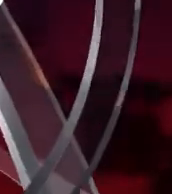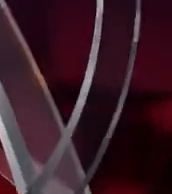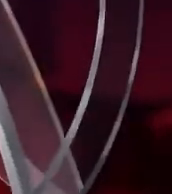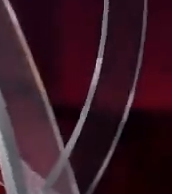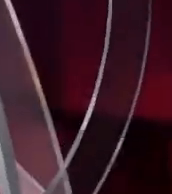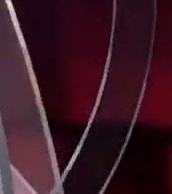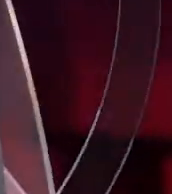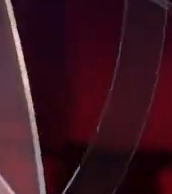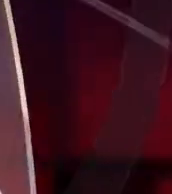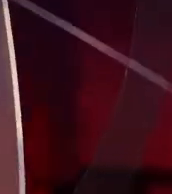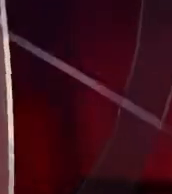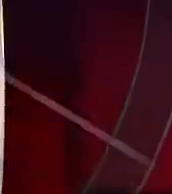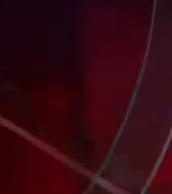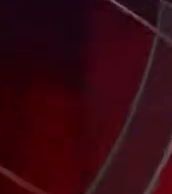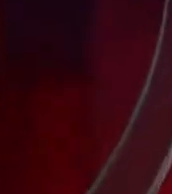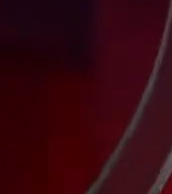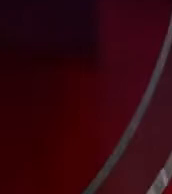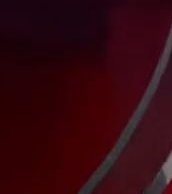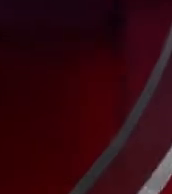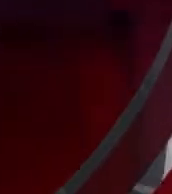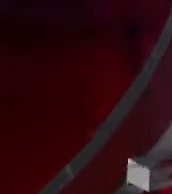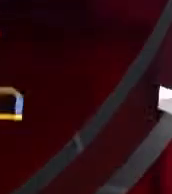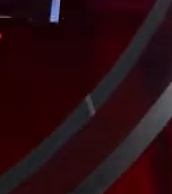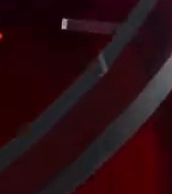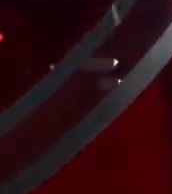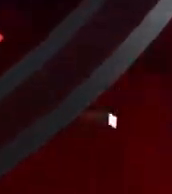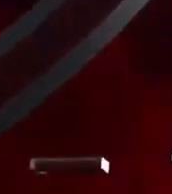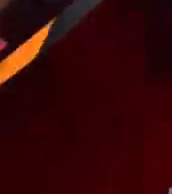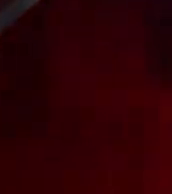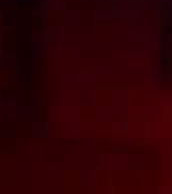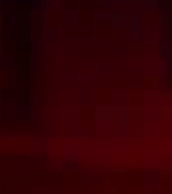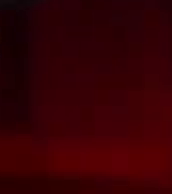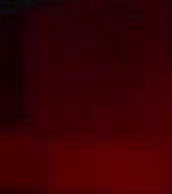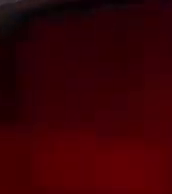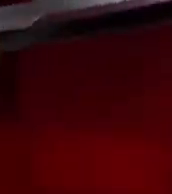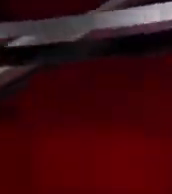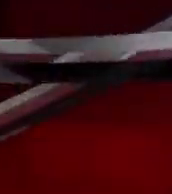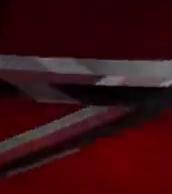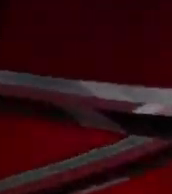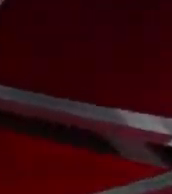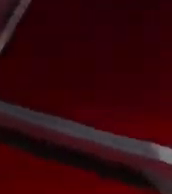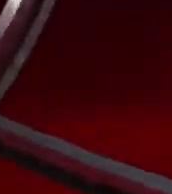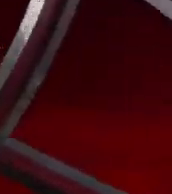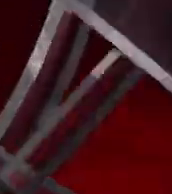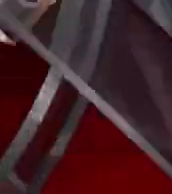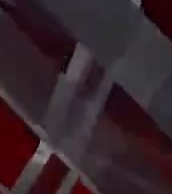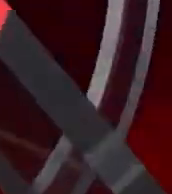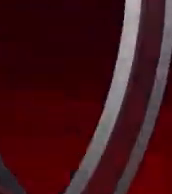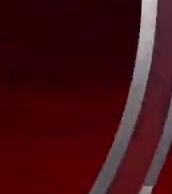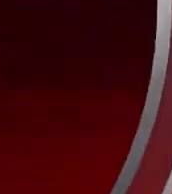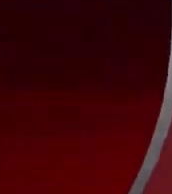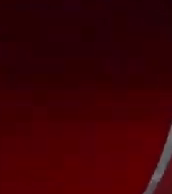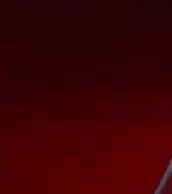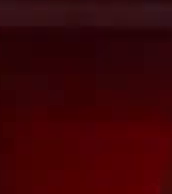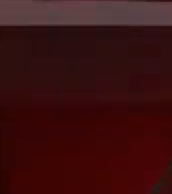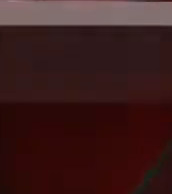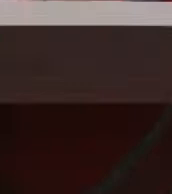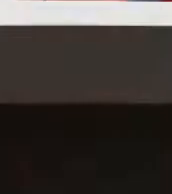Televisión Legislativa presenta TVL Noticias, emisión central, con Mariela Logroño.